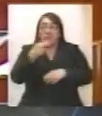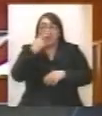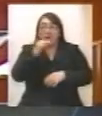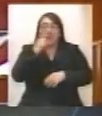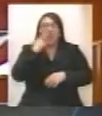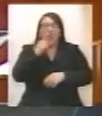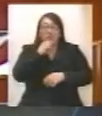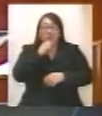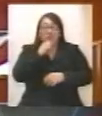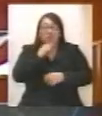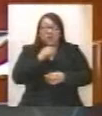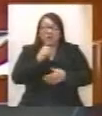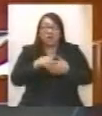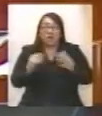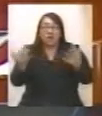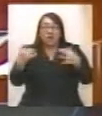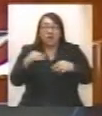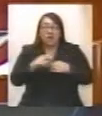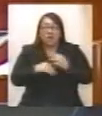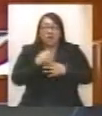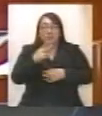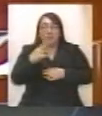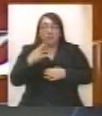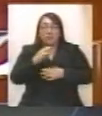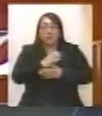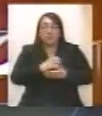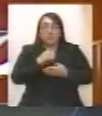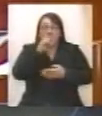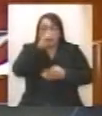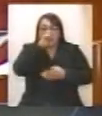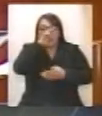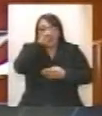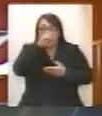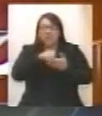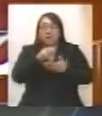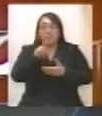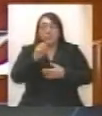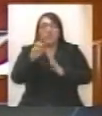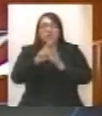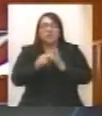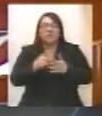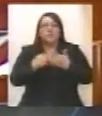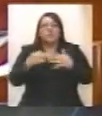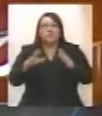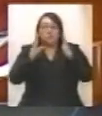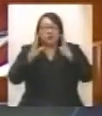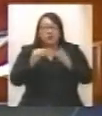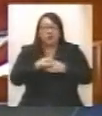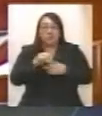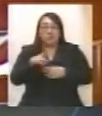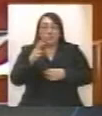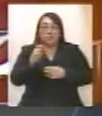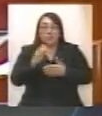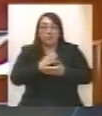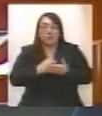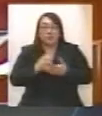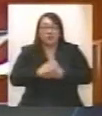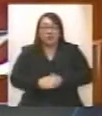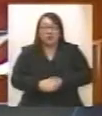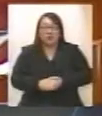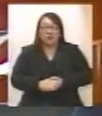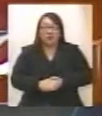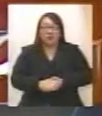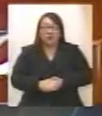niños y adolescentes provenientes de 24 ciudades en 20 regiones, quienes serán atendidos en sus 20 centros de